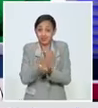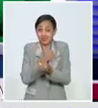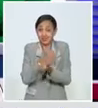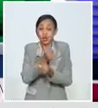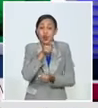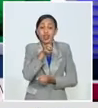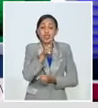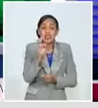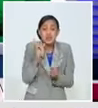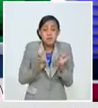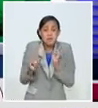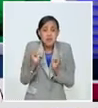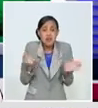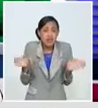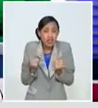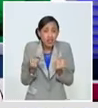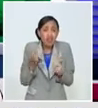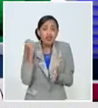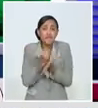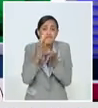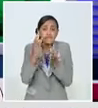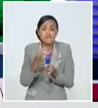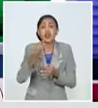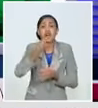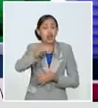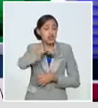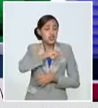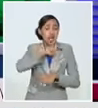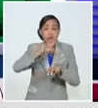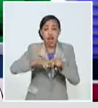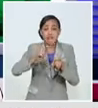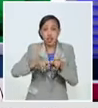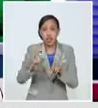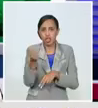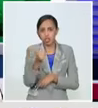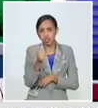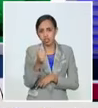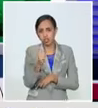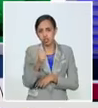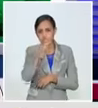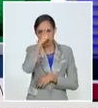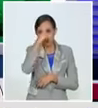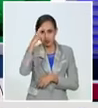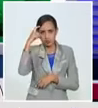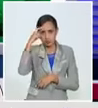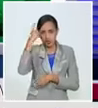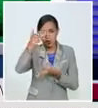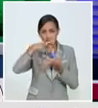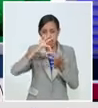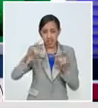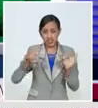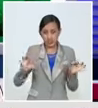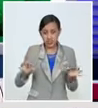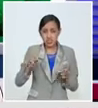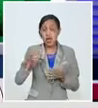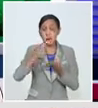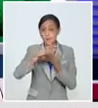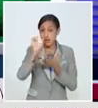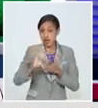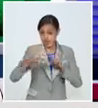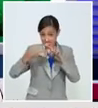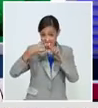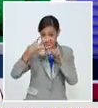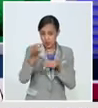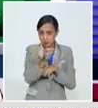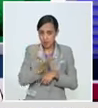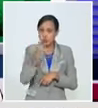ayer, de La Habana 10, de Santi Espíritus, de Artemisa y de Mayabeque, 1 de cada